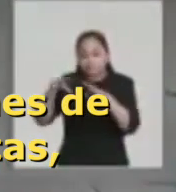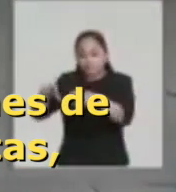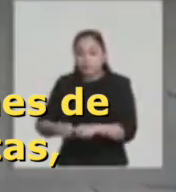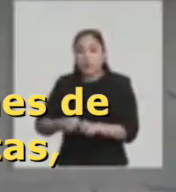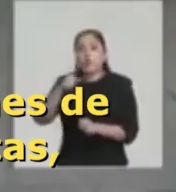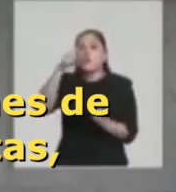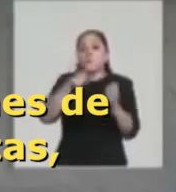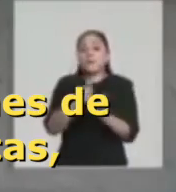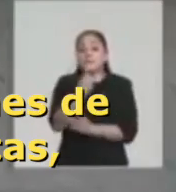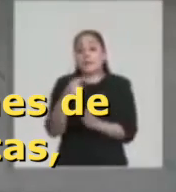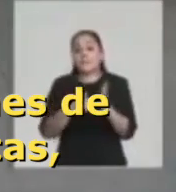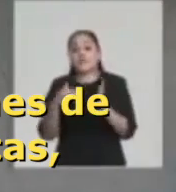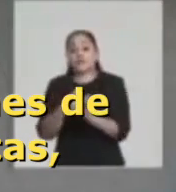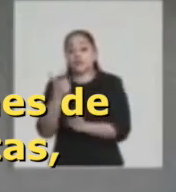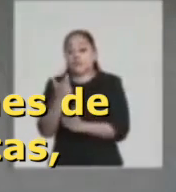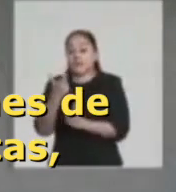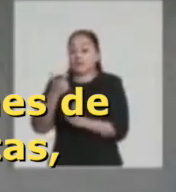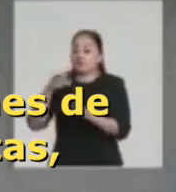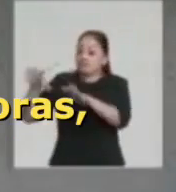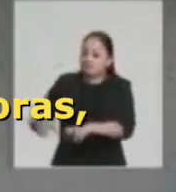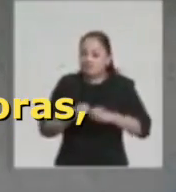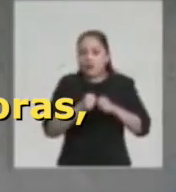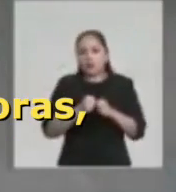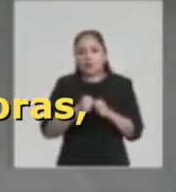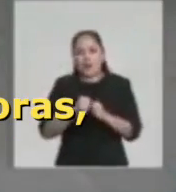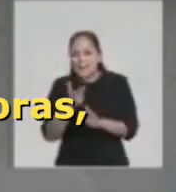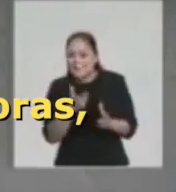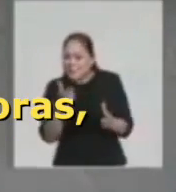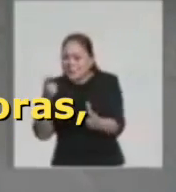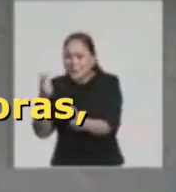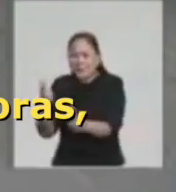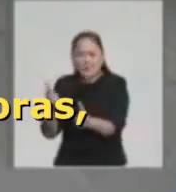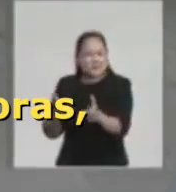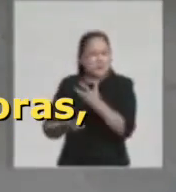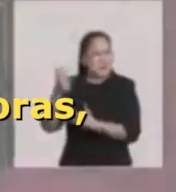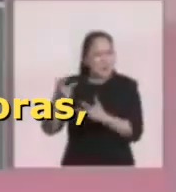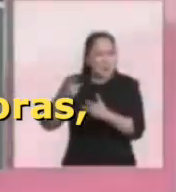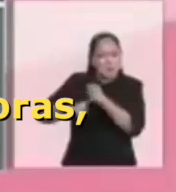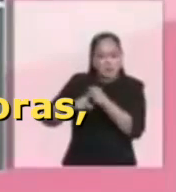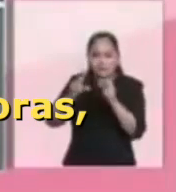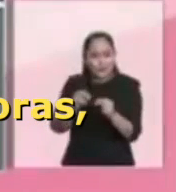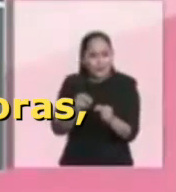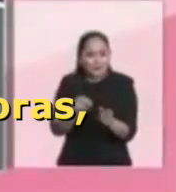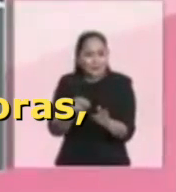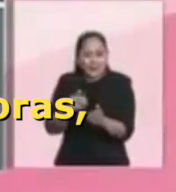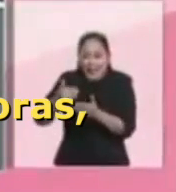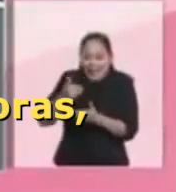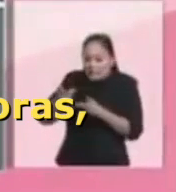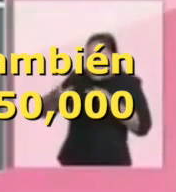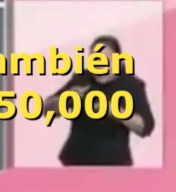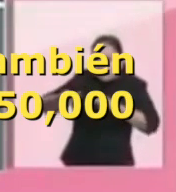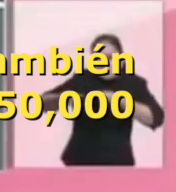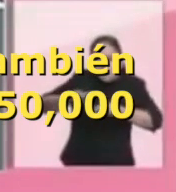visualizaciones y 2.8 millones de horas vistas con un tiempo medio de visualización de 23 horas 21